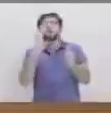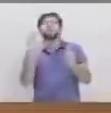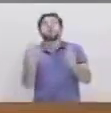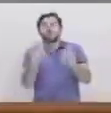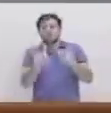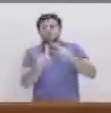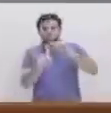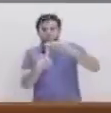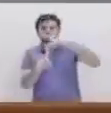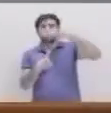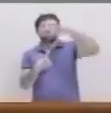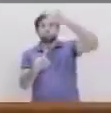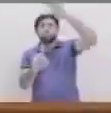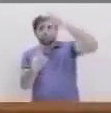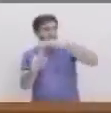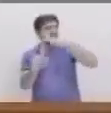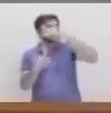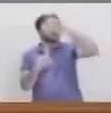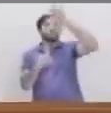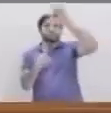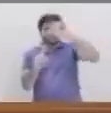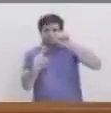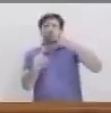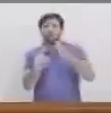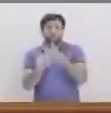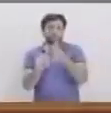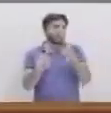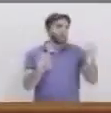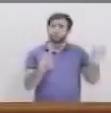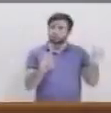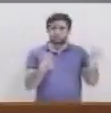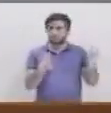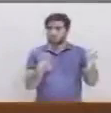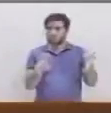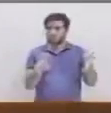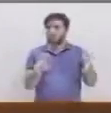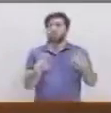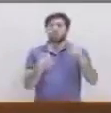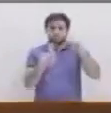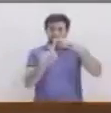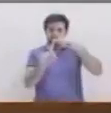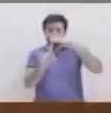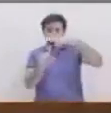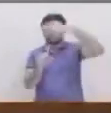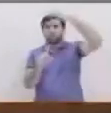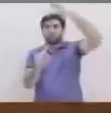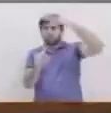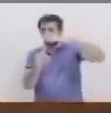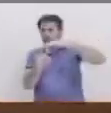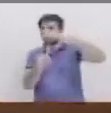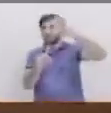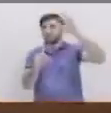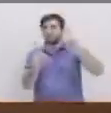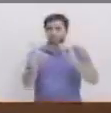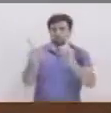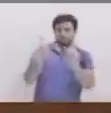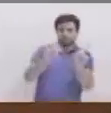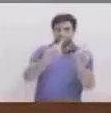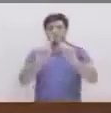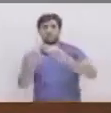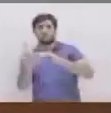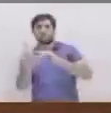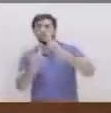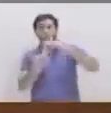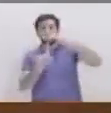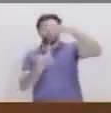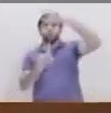de las partículas. Entonces acá, al aplicarle esta llama, el aire que está acá, el aire caliente va a ir moviéndose de